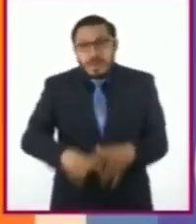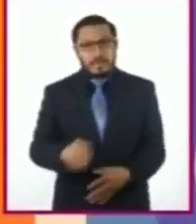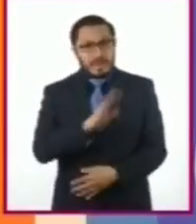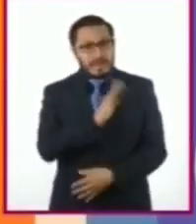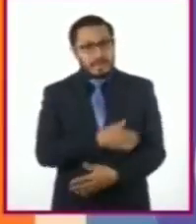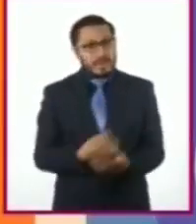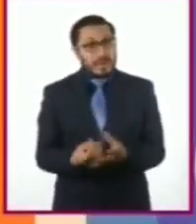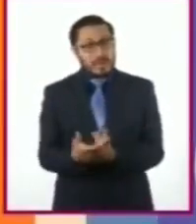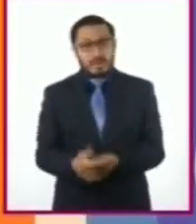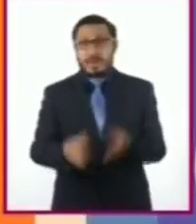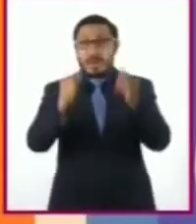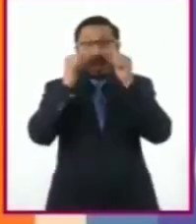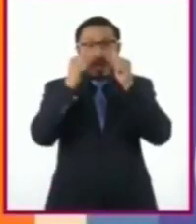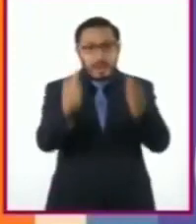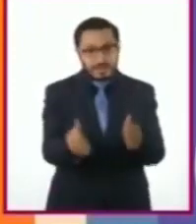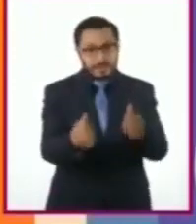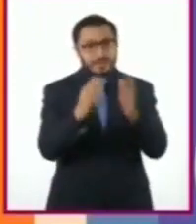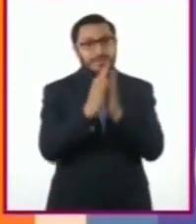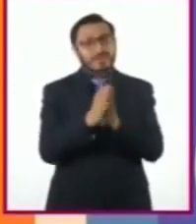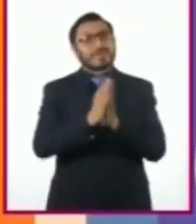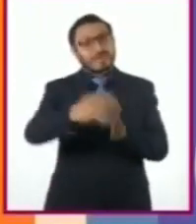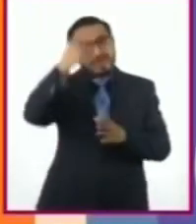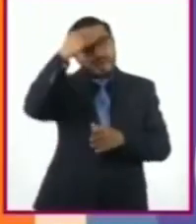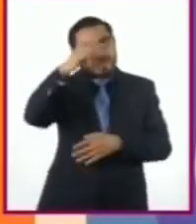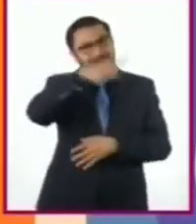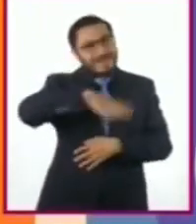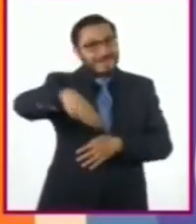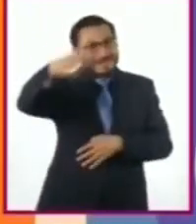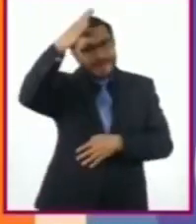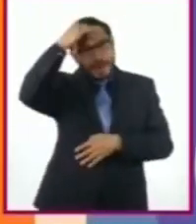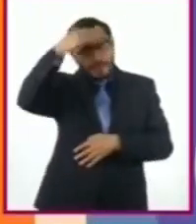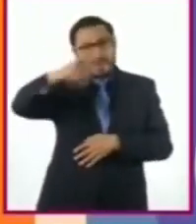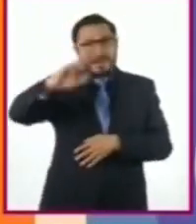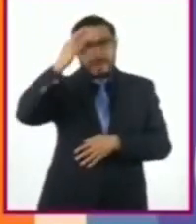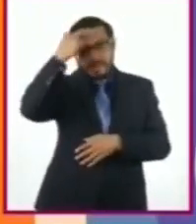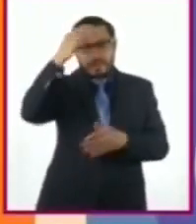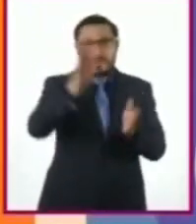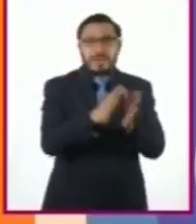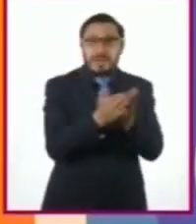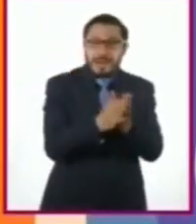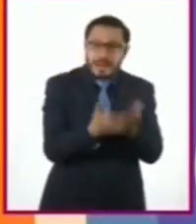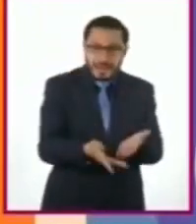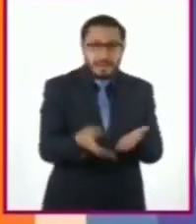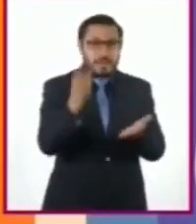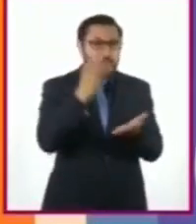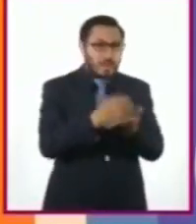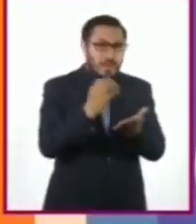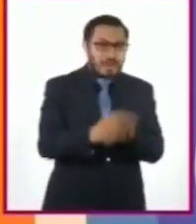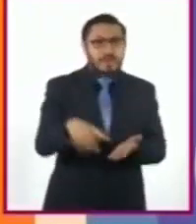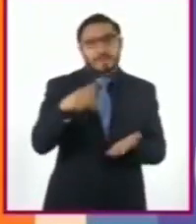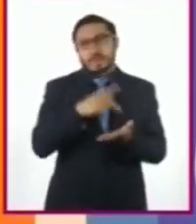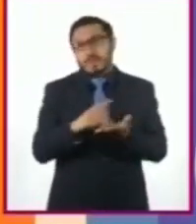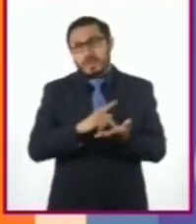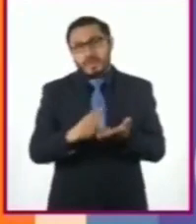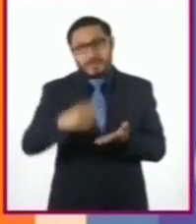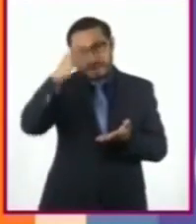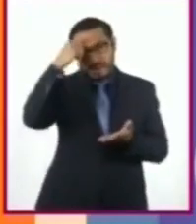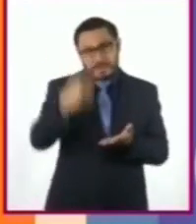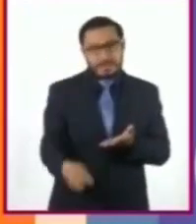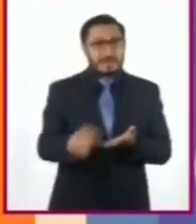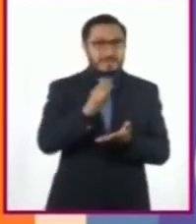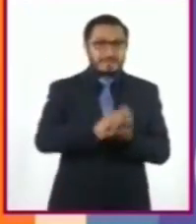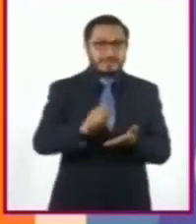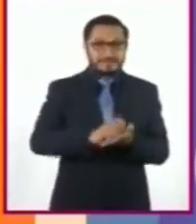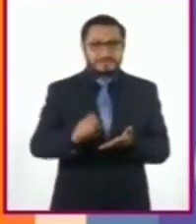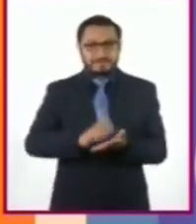Manténganse alerta y con disposición para aprender. Tengan a la mano su libro de texto, cuaderno y bolígrafos para hacer anotaciones.